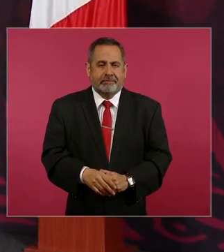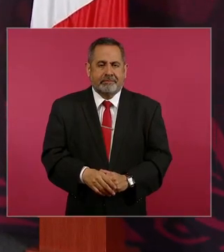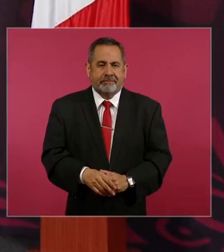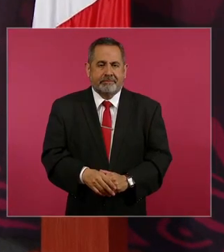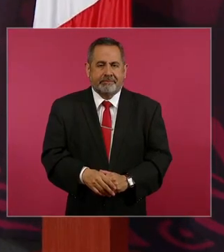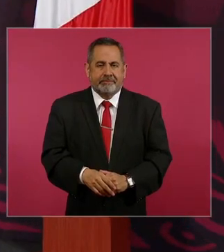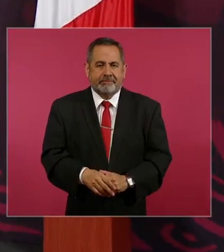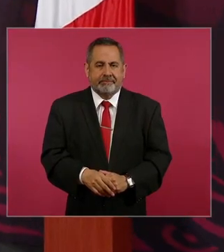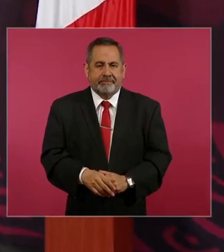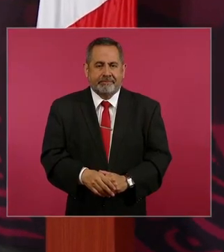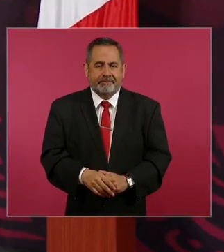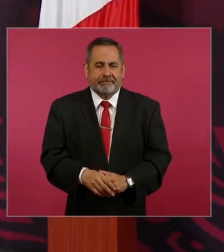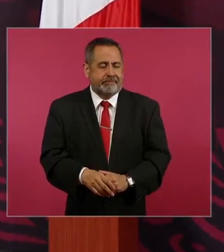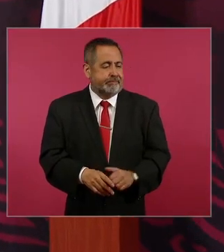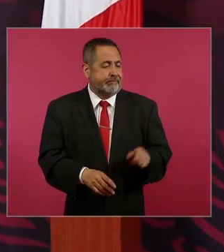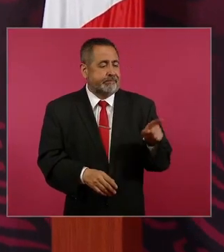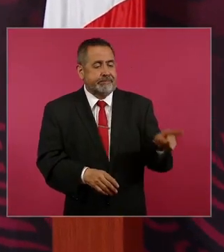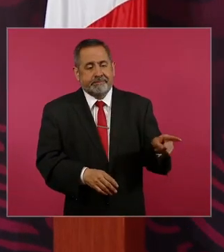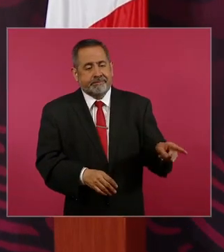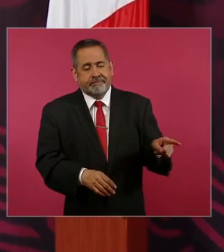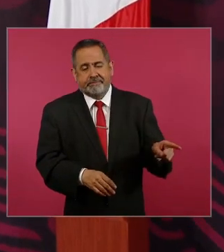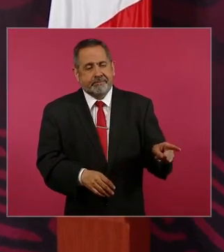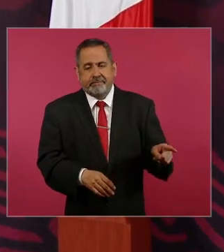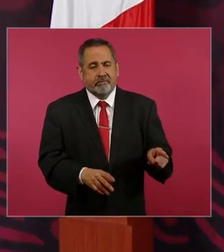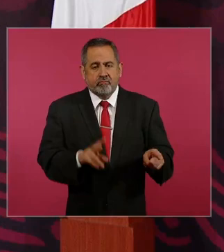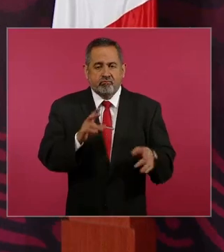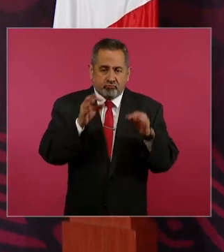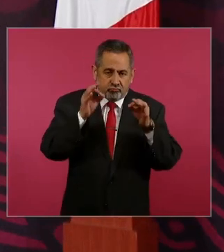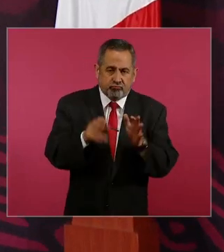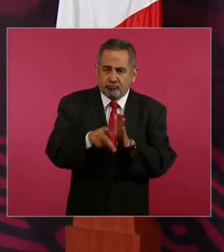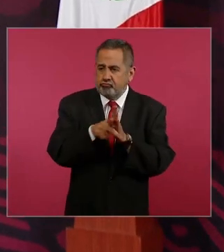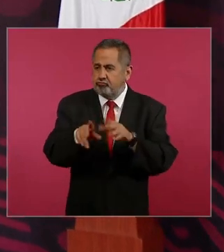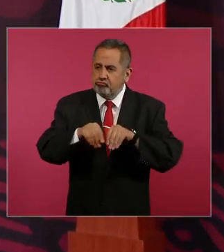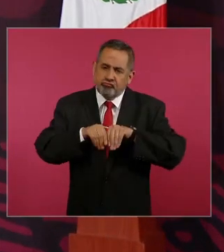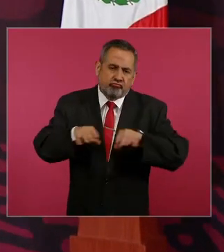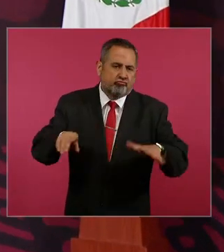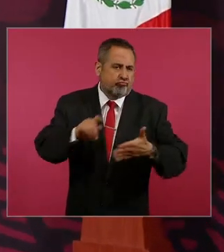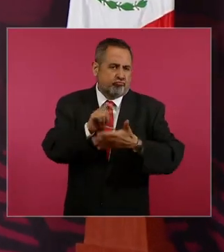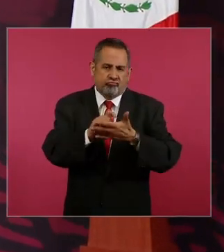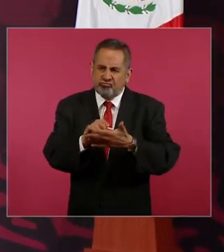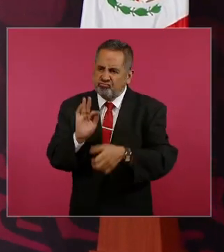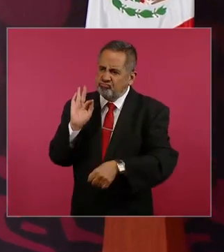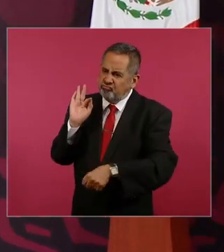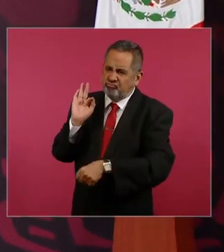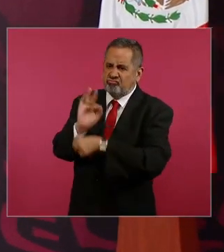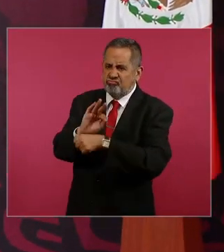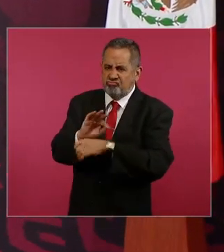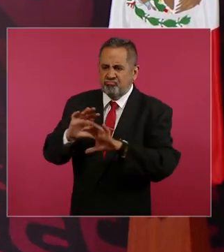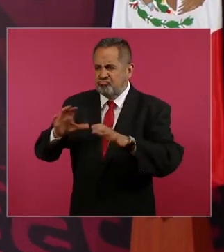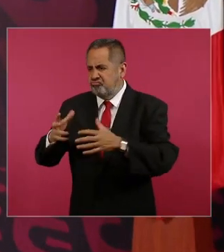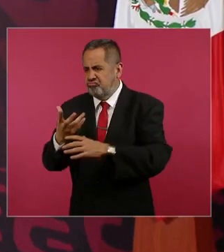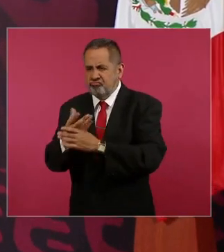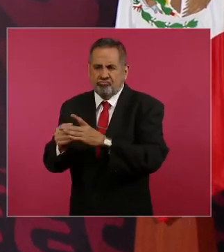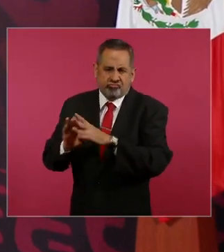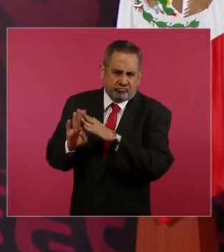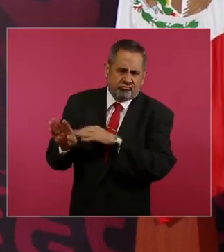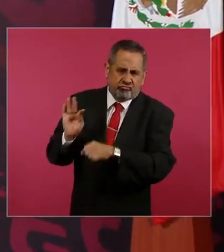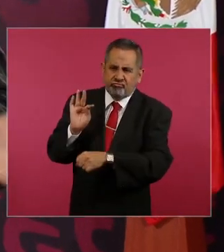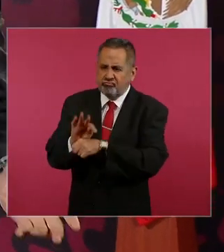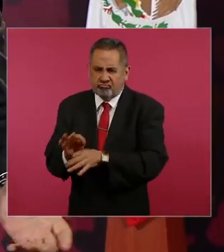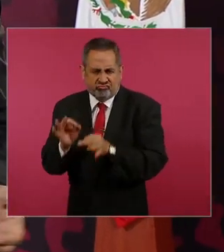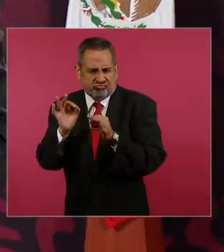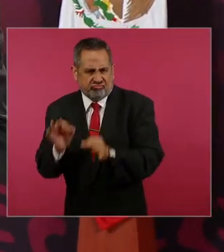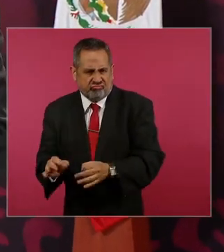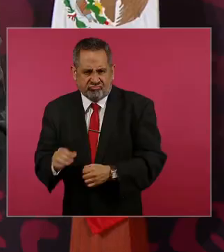es un periodismo que defienda a migrantes, que